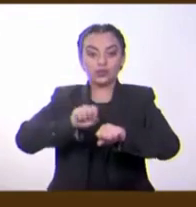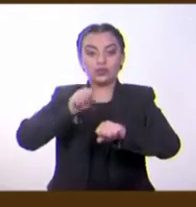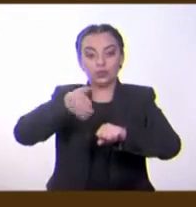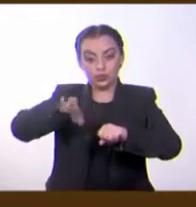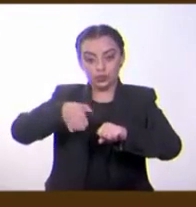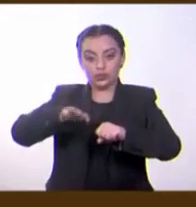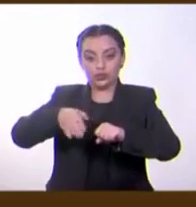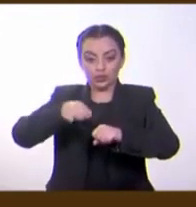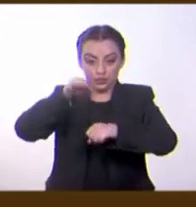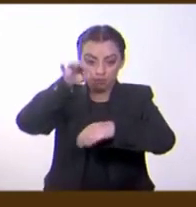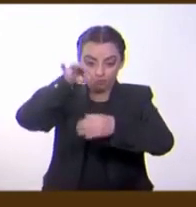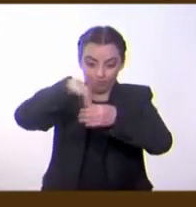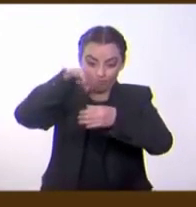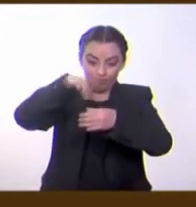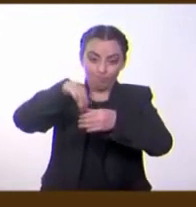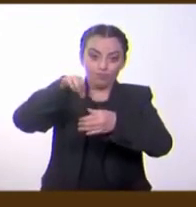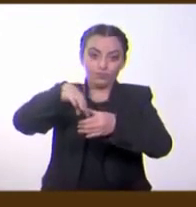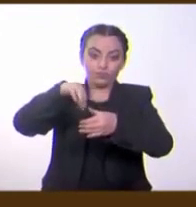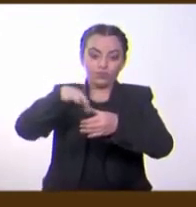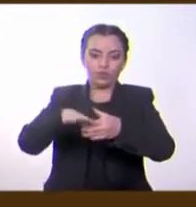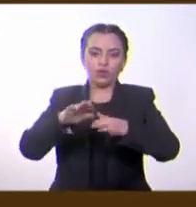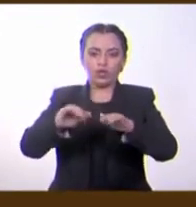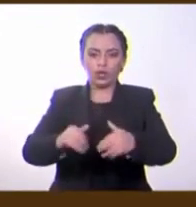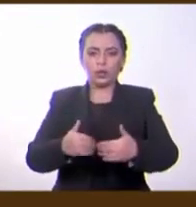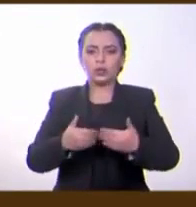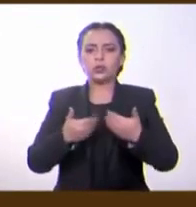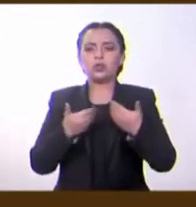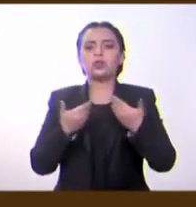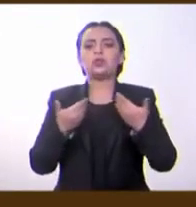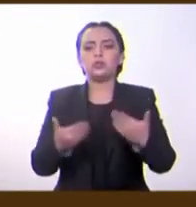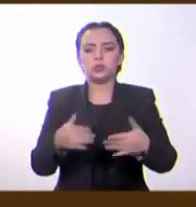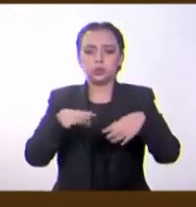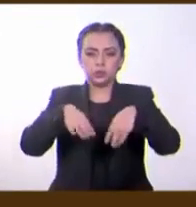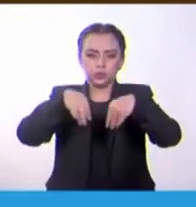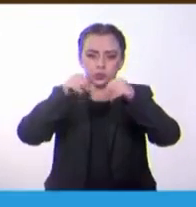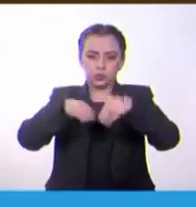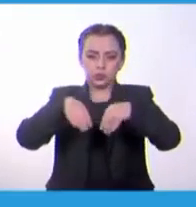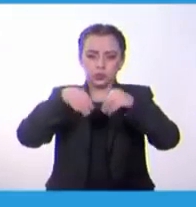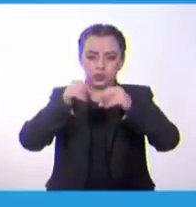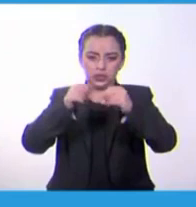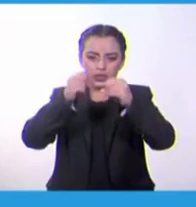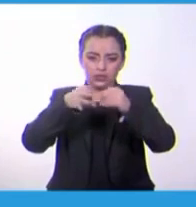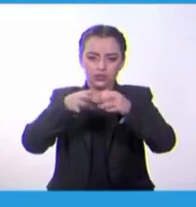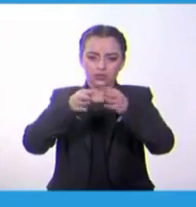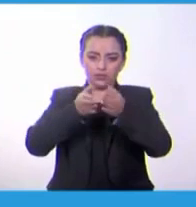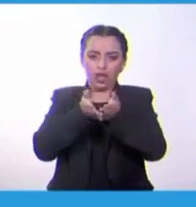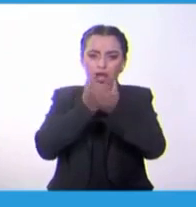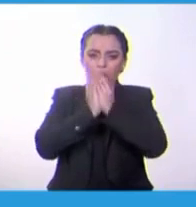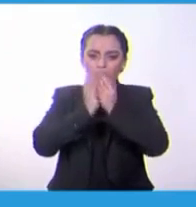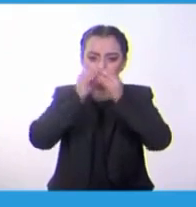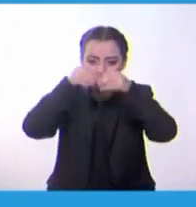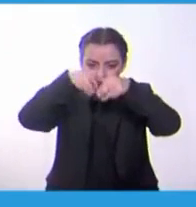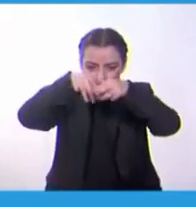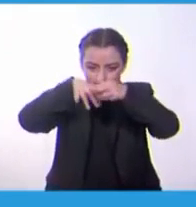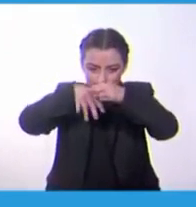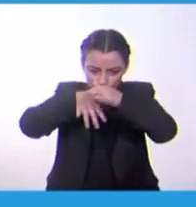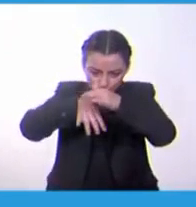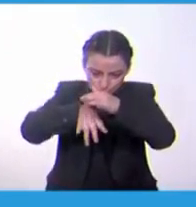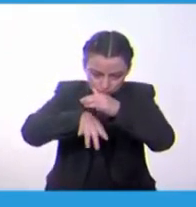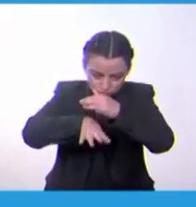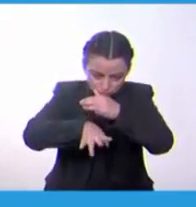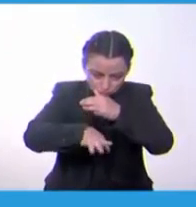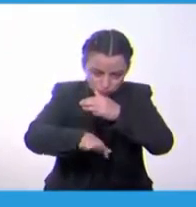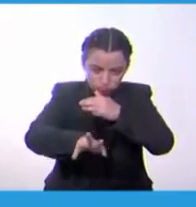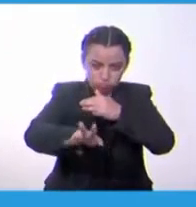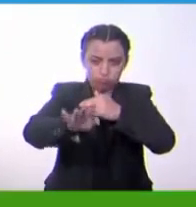También hemos aprendido cómo la filtración o la infiltración se ve afectada por el suelo desnudo,